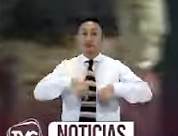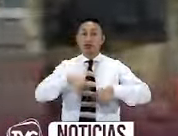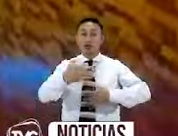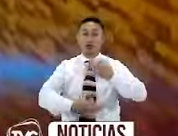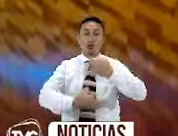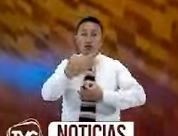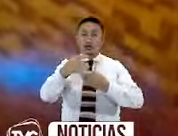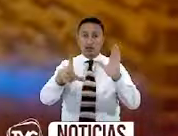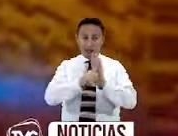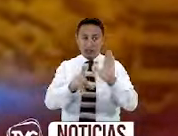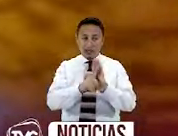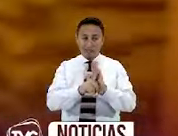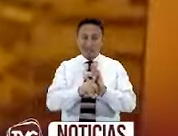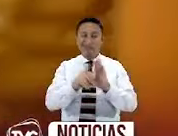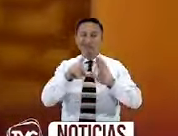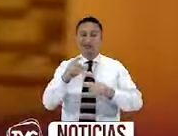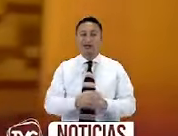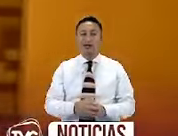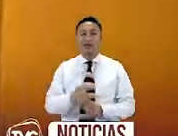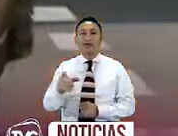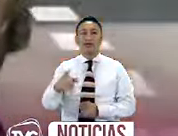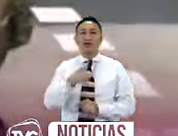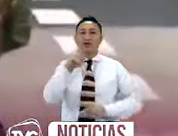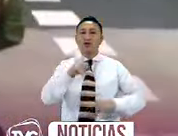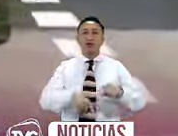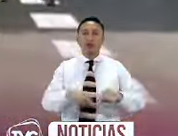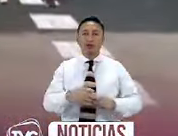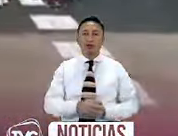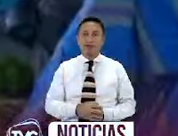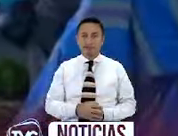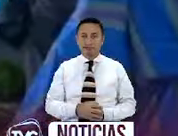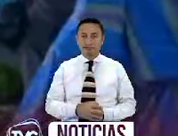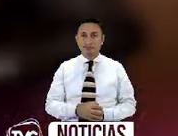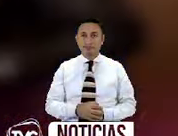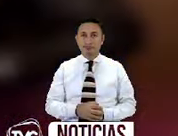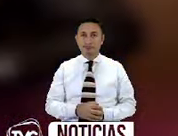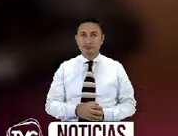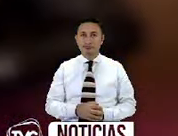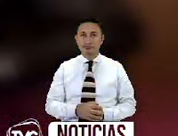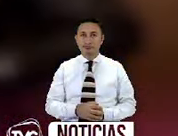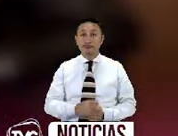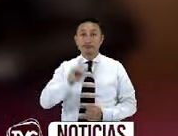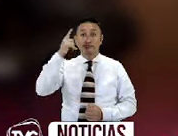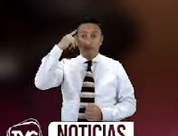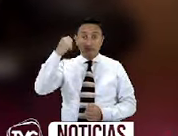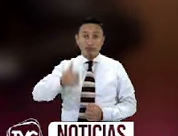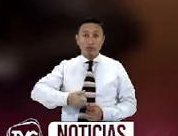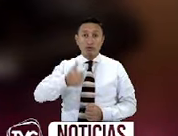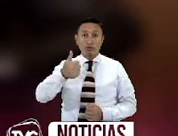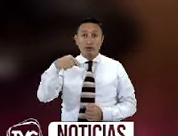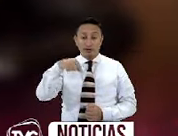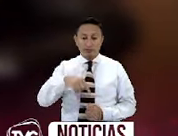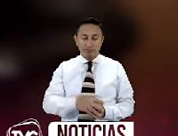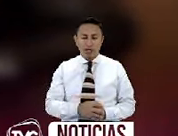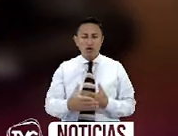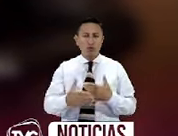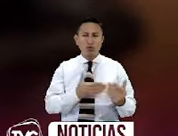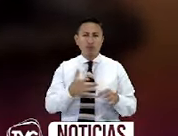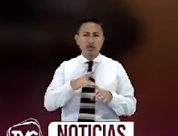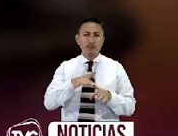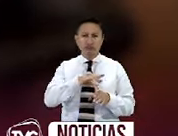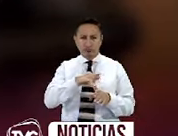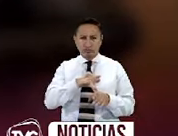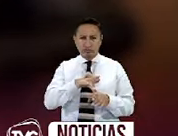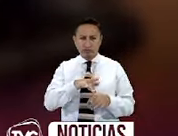ordinarias y las capacidades han sido excedidas. Nuestro gobierno, a pesar de los grandes riesgos que corremos, estamos aquí